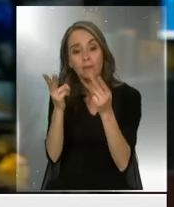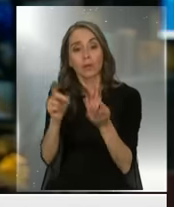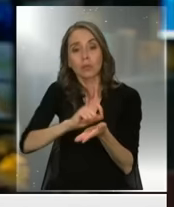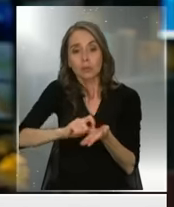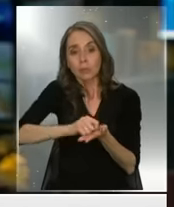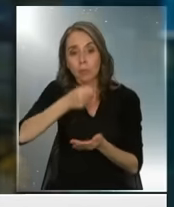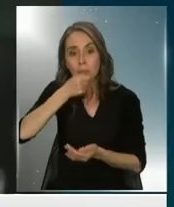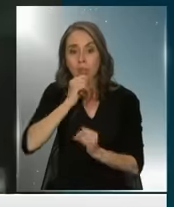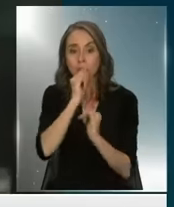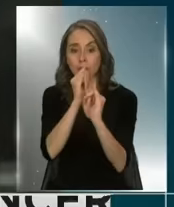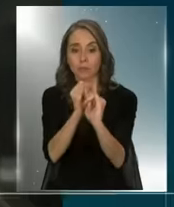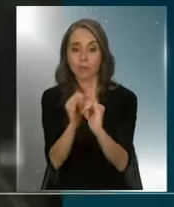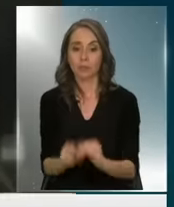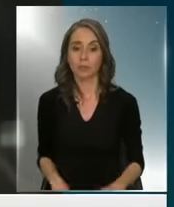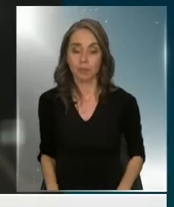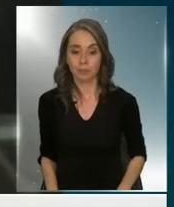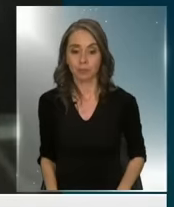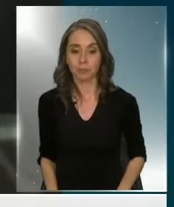Purchis.